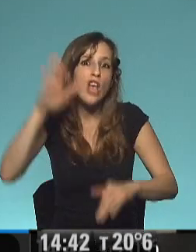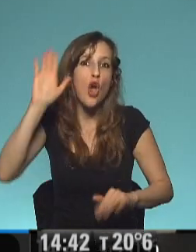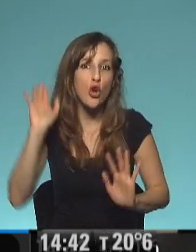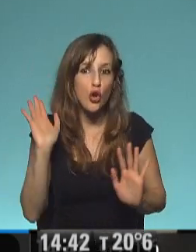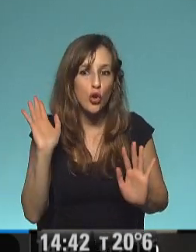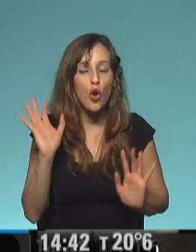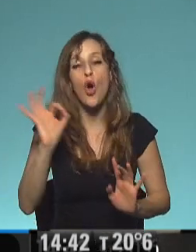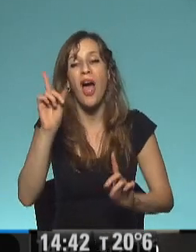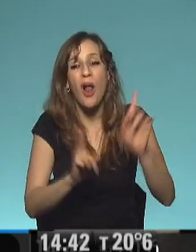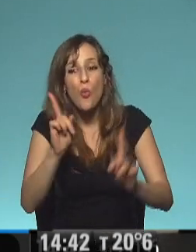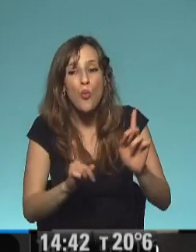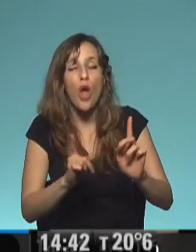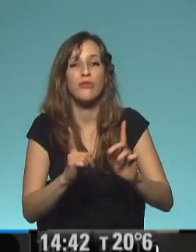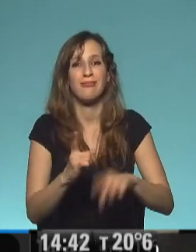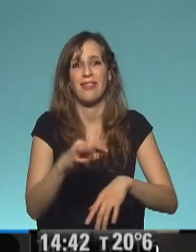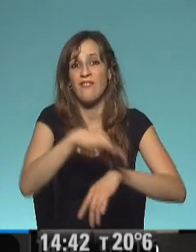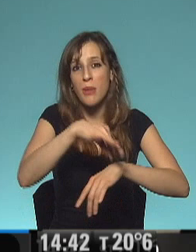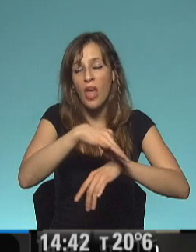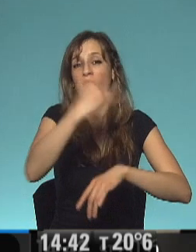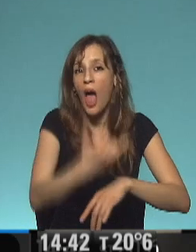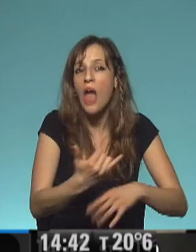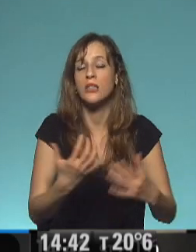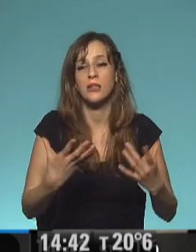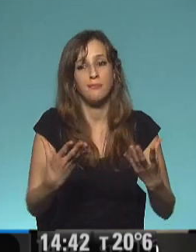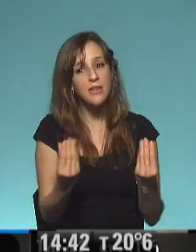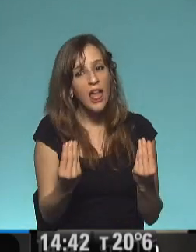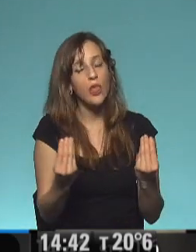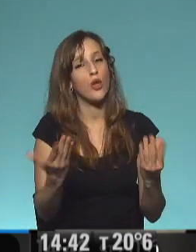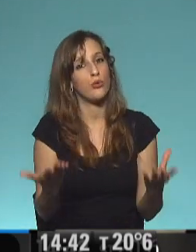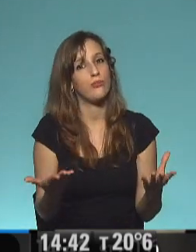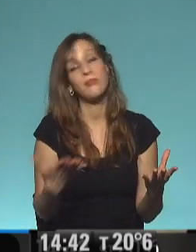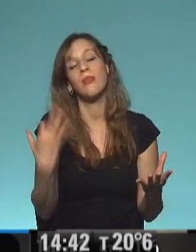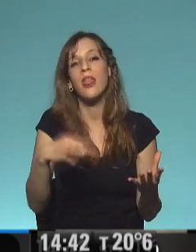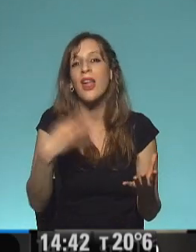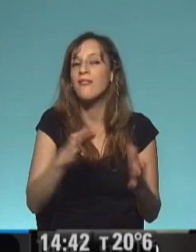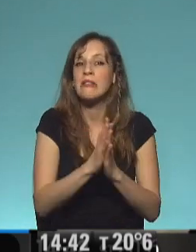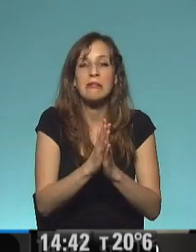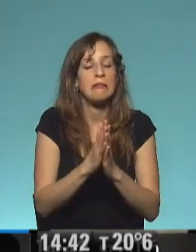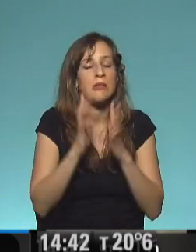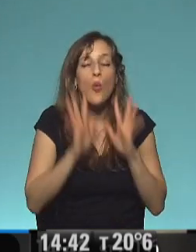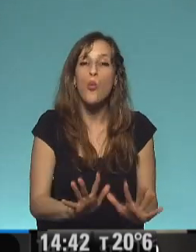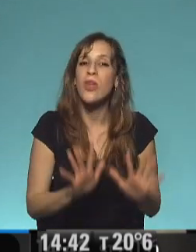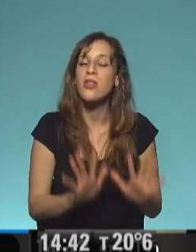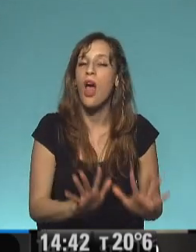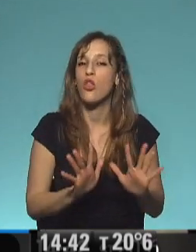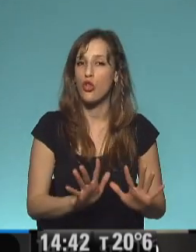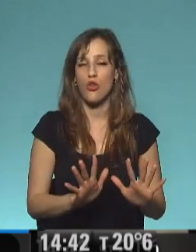enfermedades prevalentes y tienen miedo. Entonces, hay que moverse con mucho cuidado. Yo siempre digo que finalmente